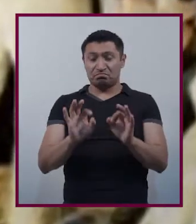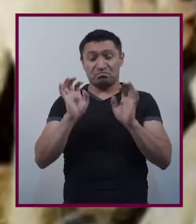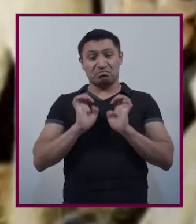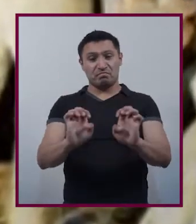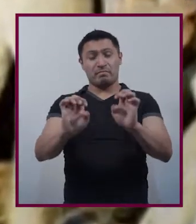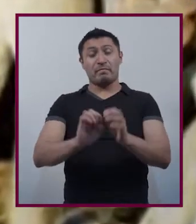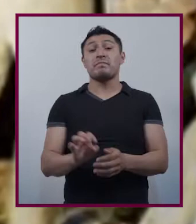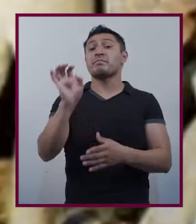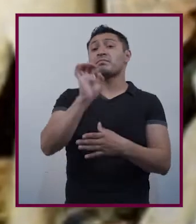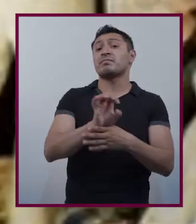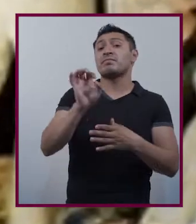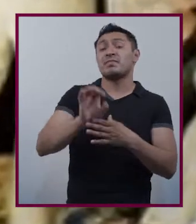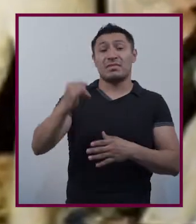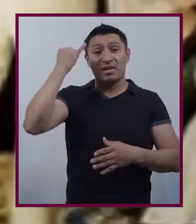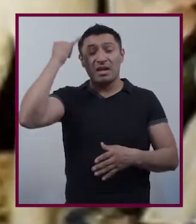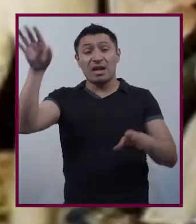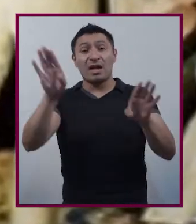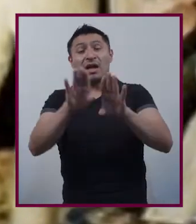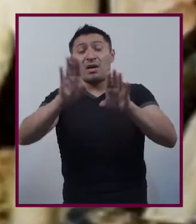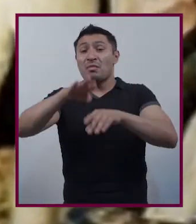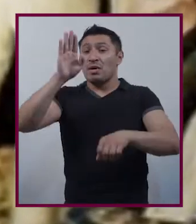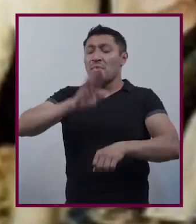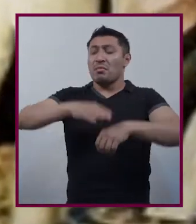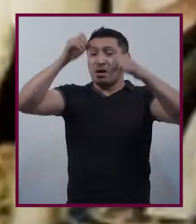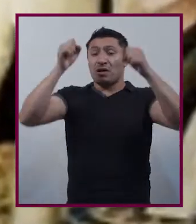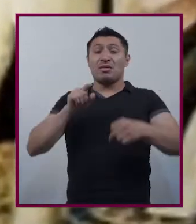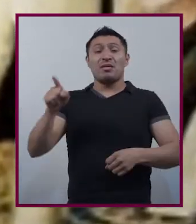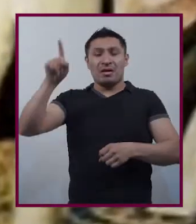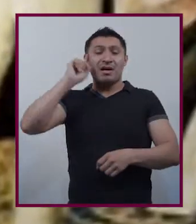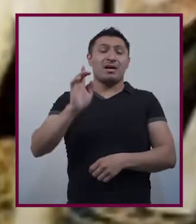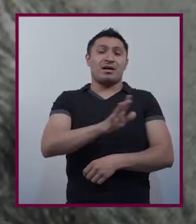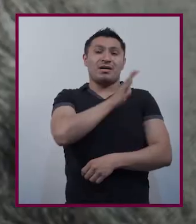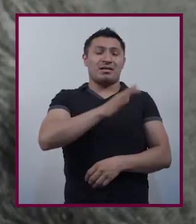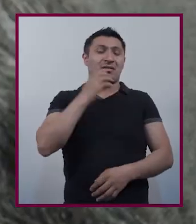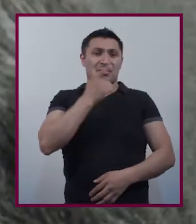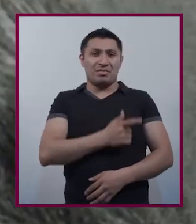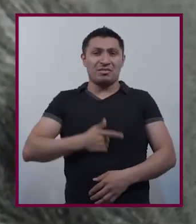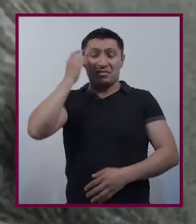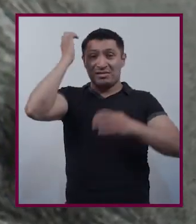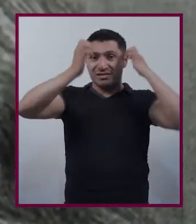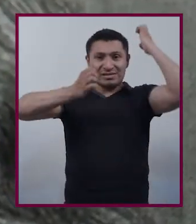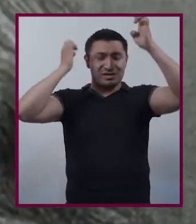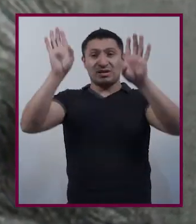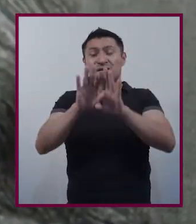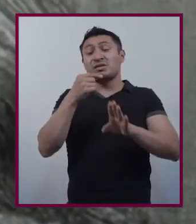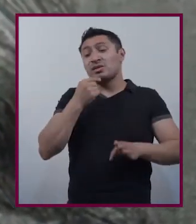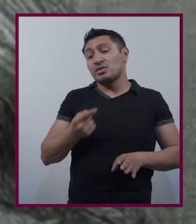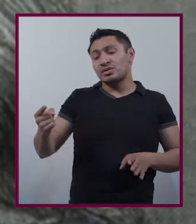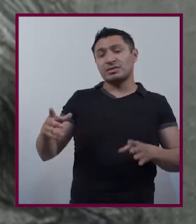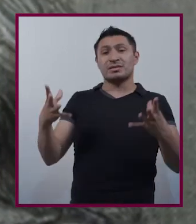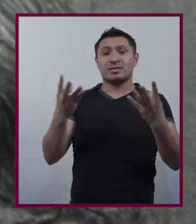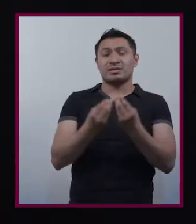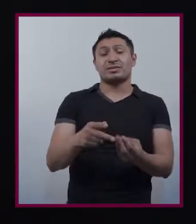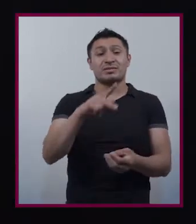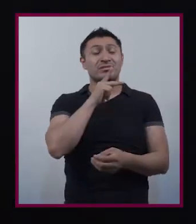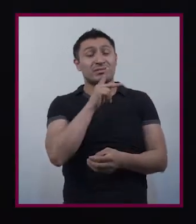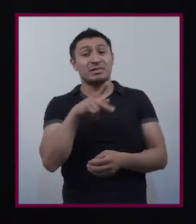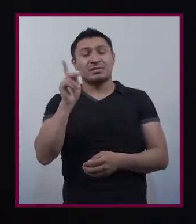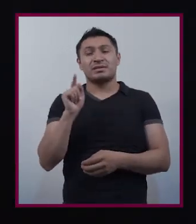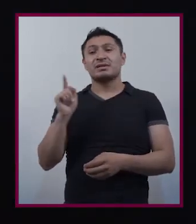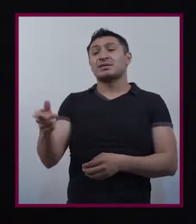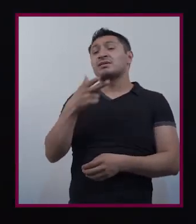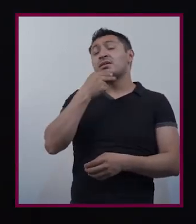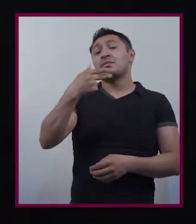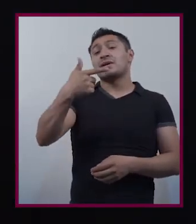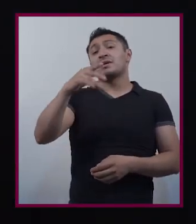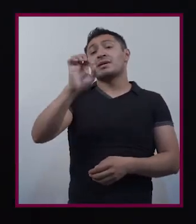Entonces, se especula que lo más seguro es que ella disfrutaba de aquellos eventos, como lo hacía de niña al lado de sus padres, mientras que